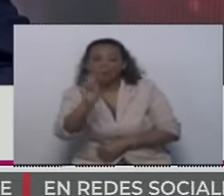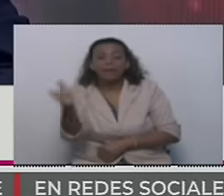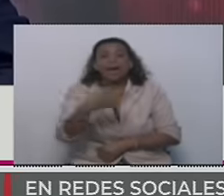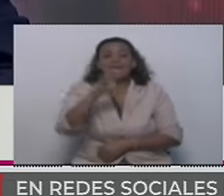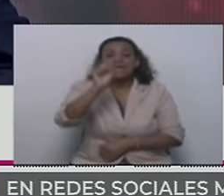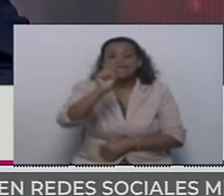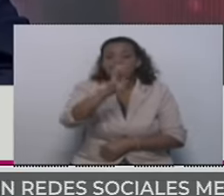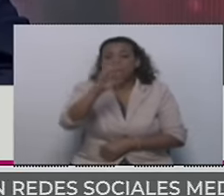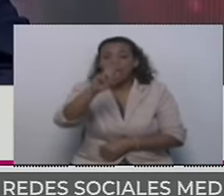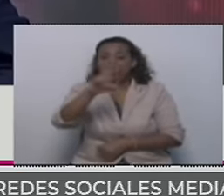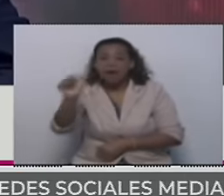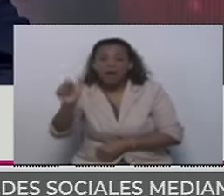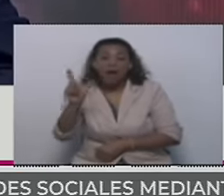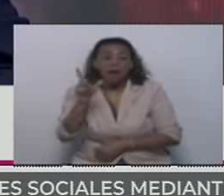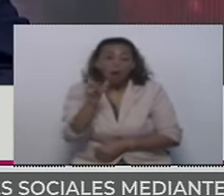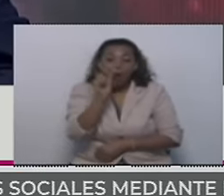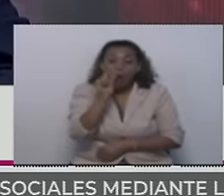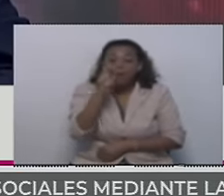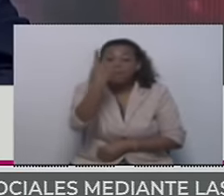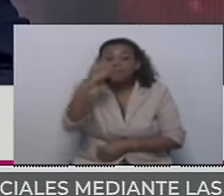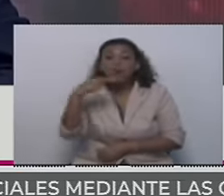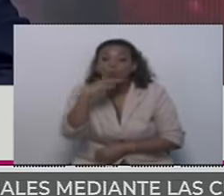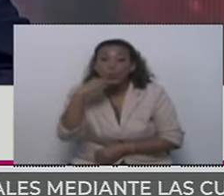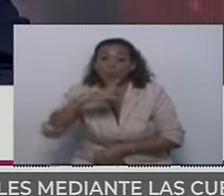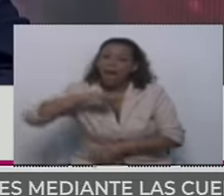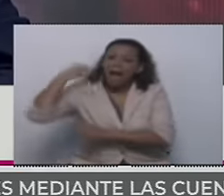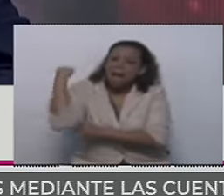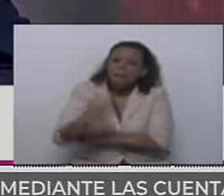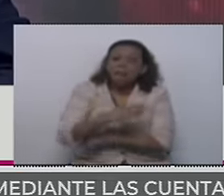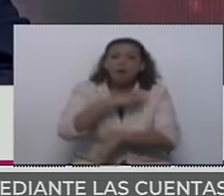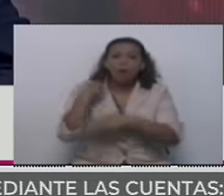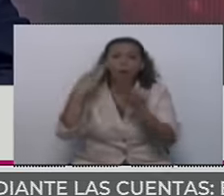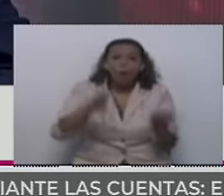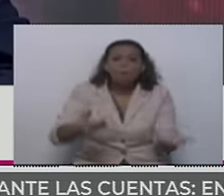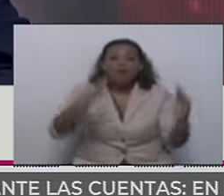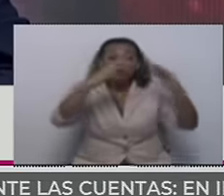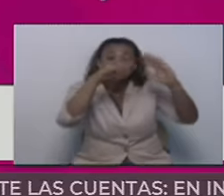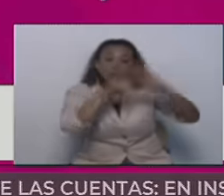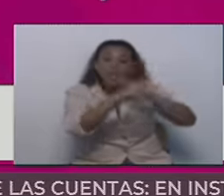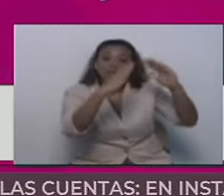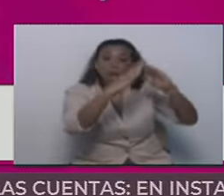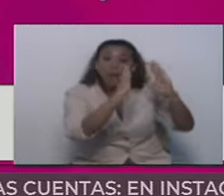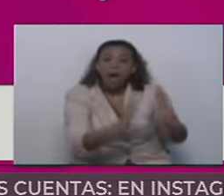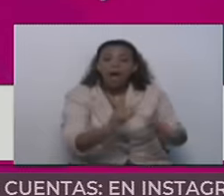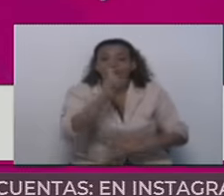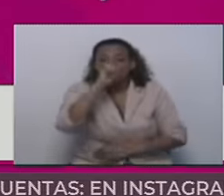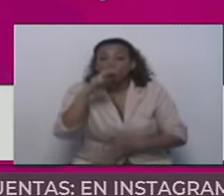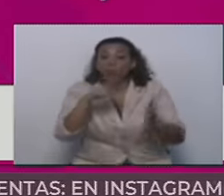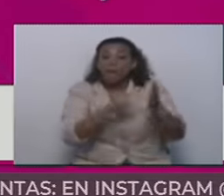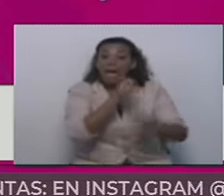Fue asesinado aquel 1 de octubre también, del año